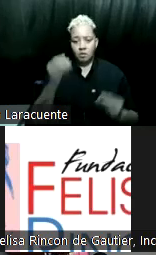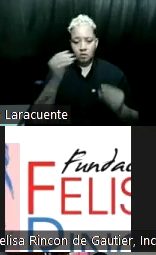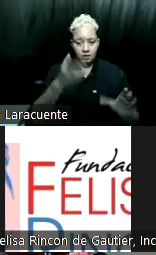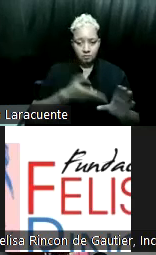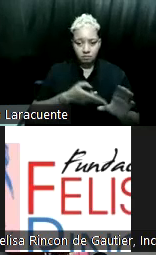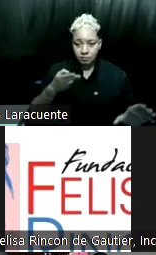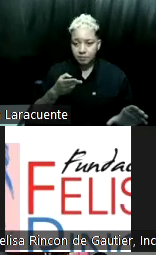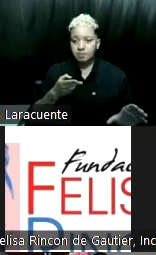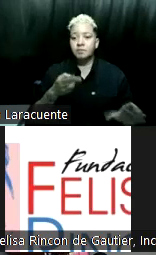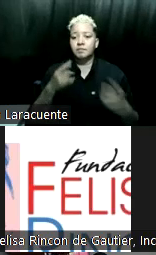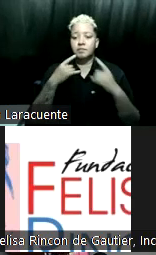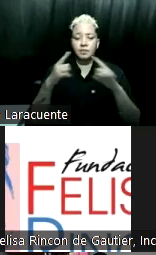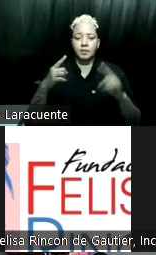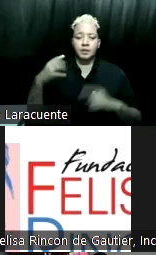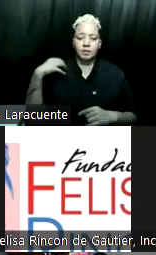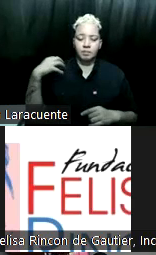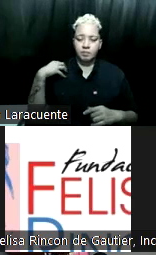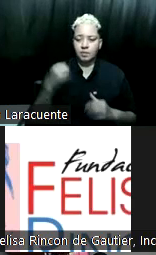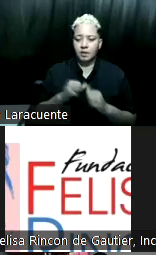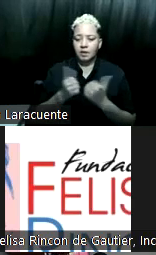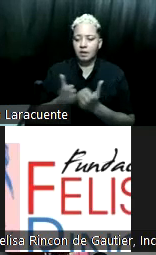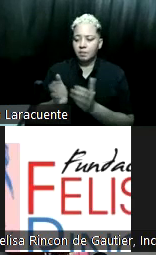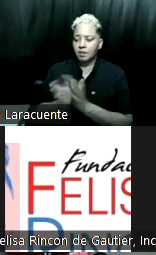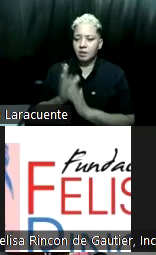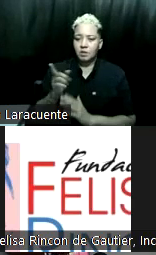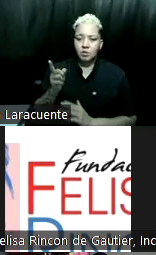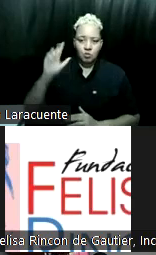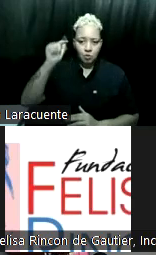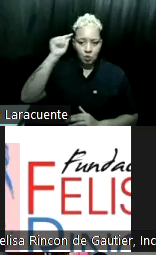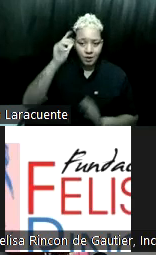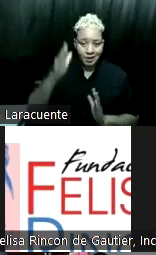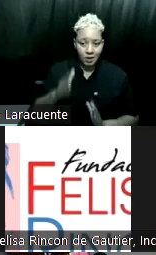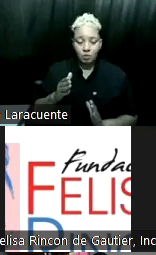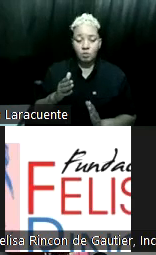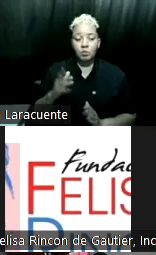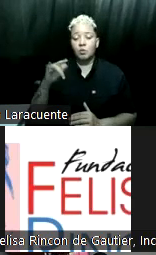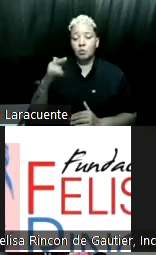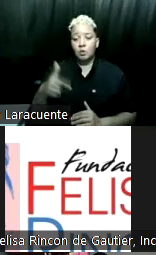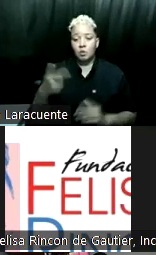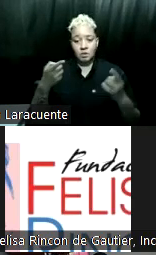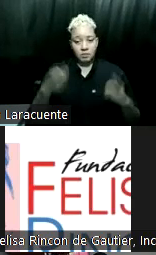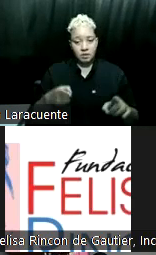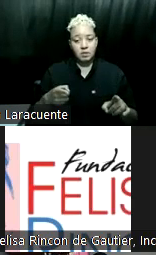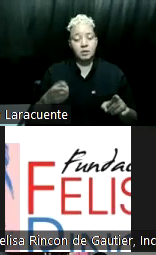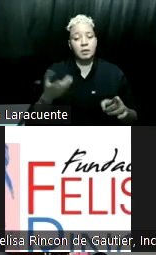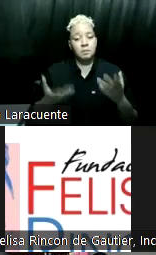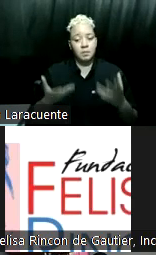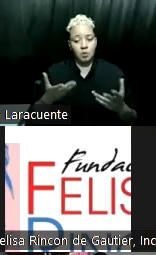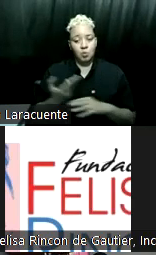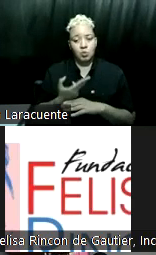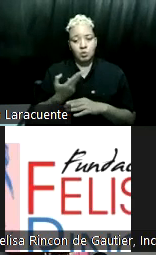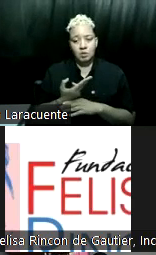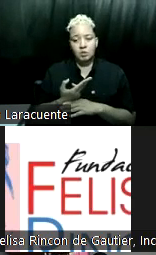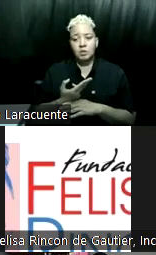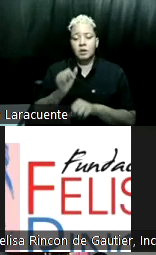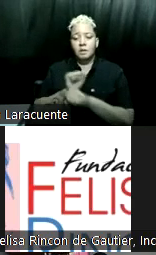un director de agencia a petición del gobernador, luego de unas alegaciones en las que se le atribuye haber utilizado